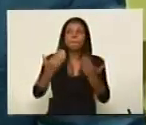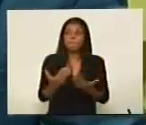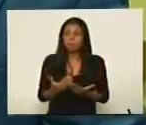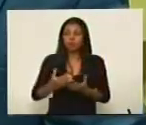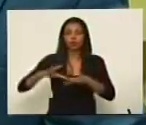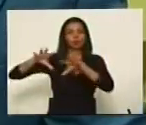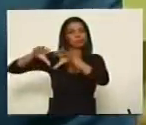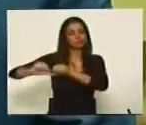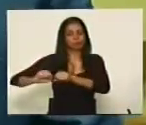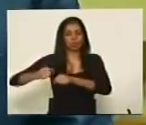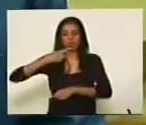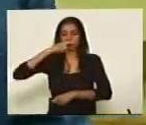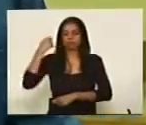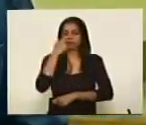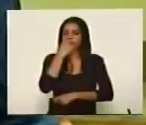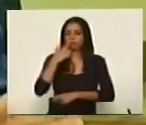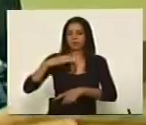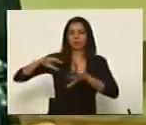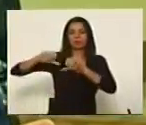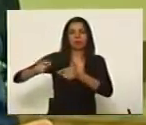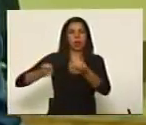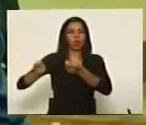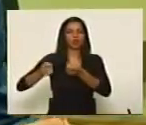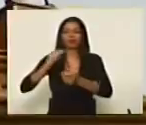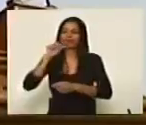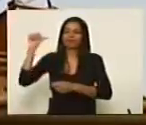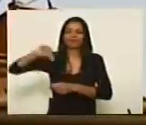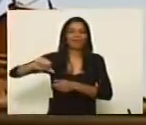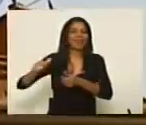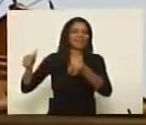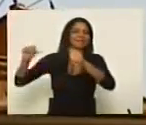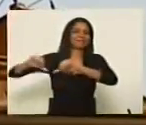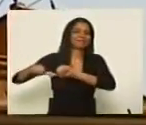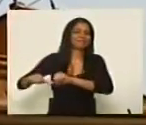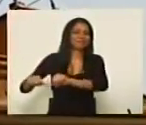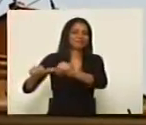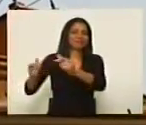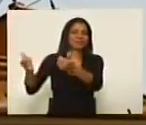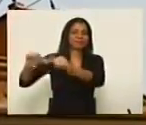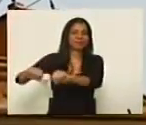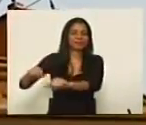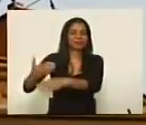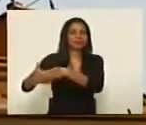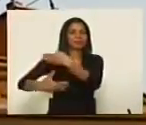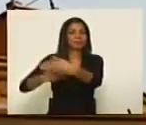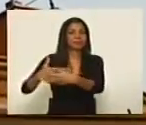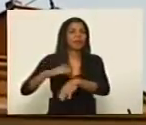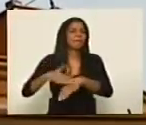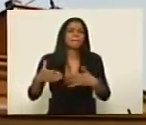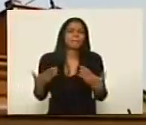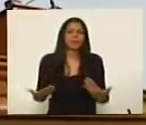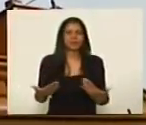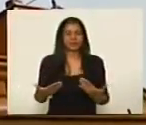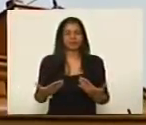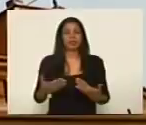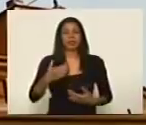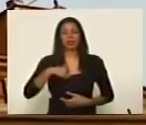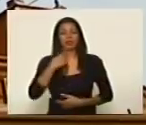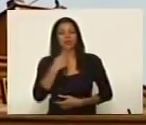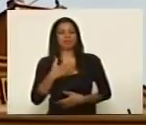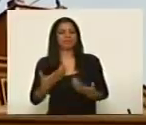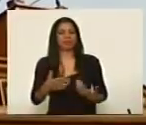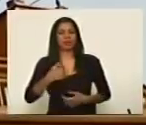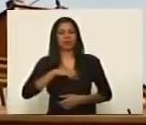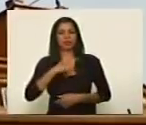poderes económicos que la dominan, ni es eficiente, ni es perdurable, ni es sustentable. Porque mal podemos decir nosotros